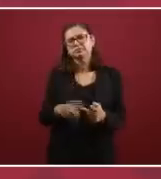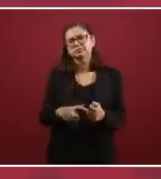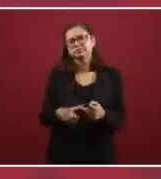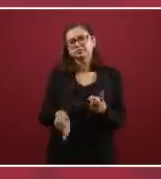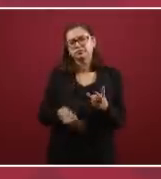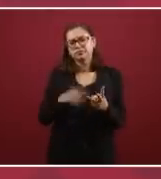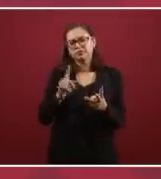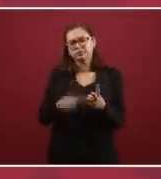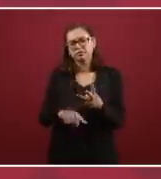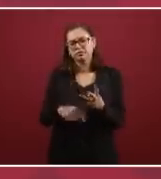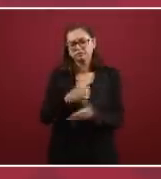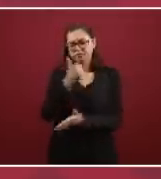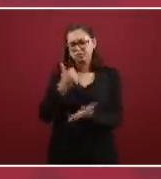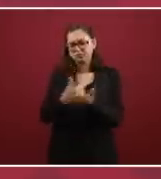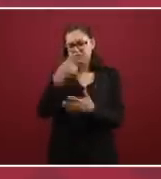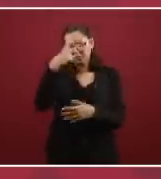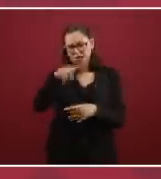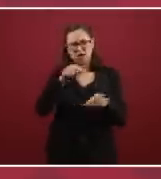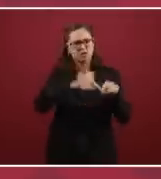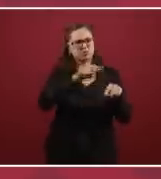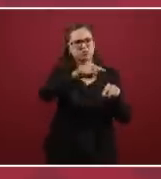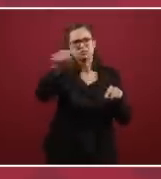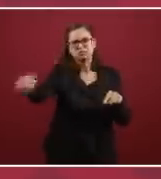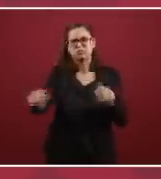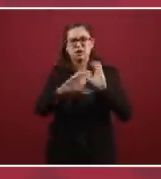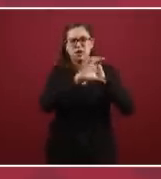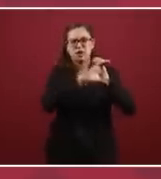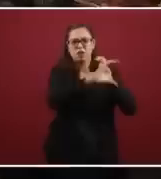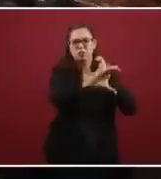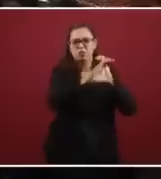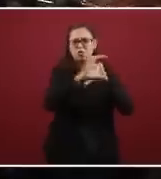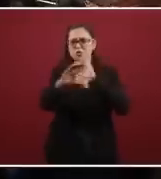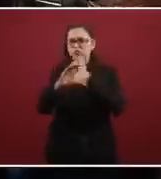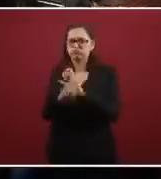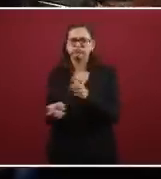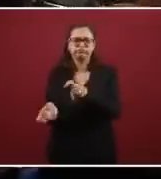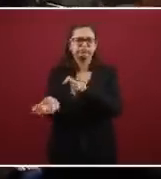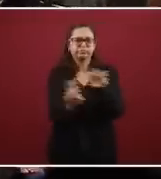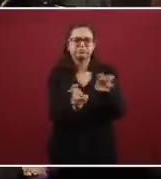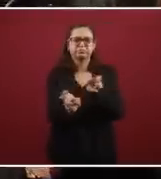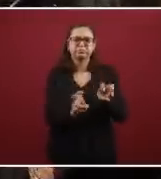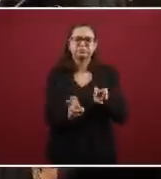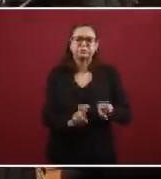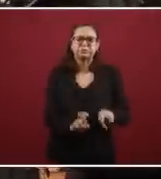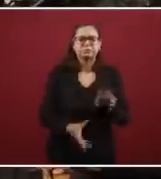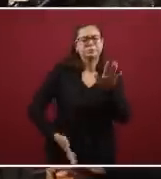de la Ciudad de México, y van a Chiapas y